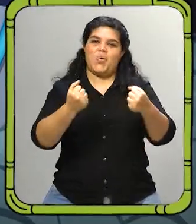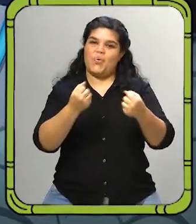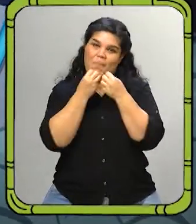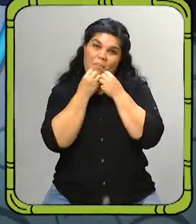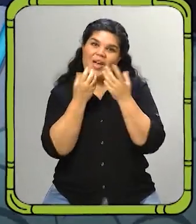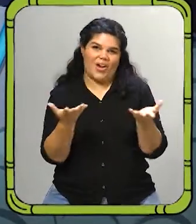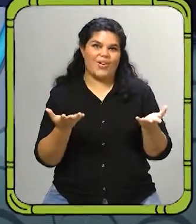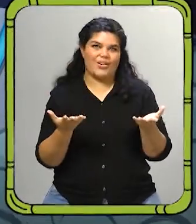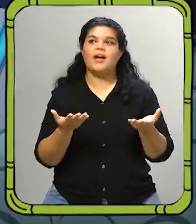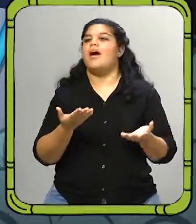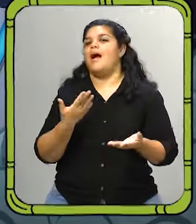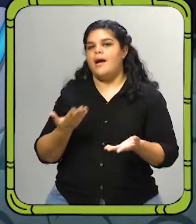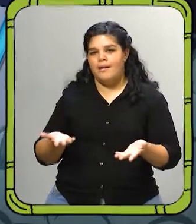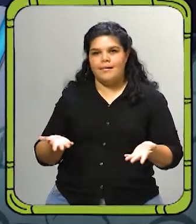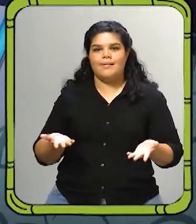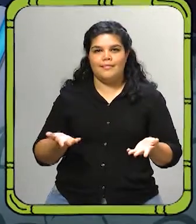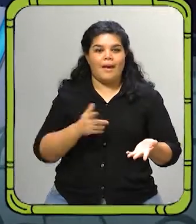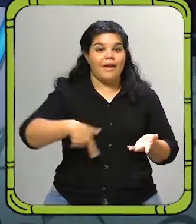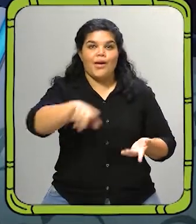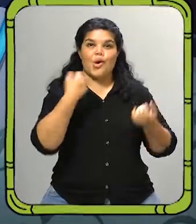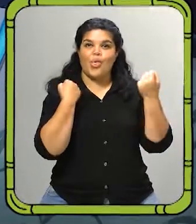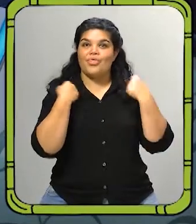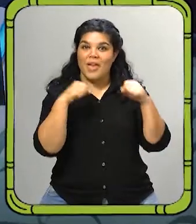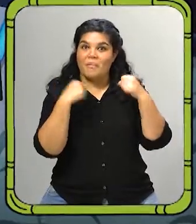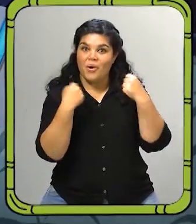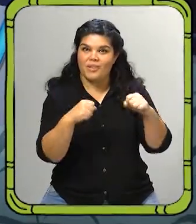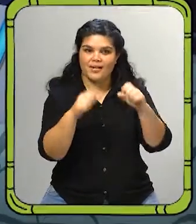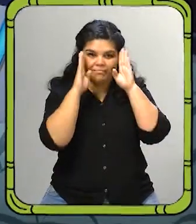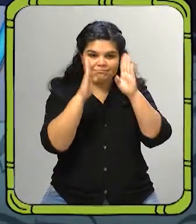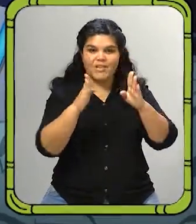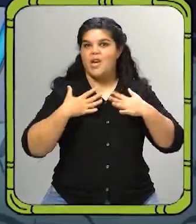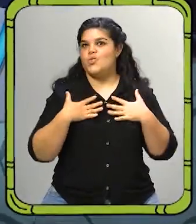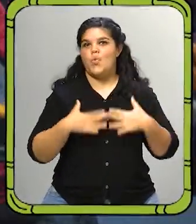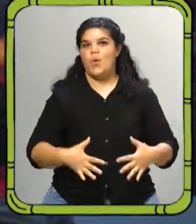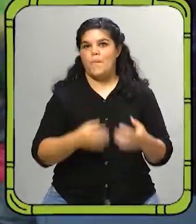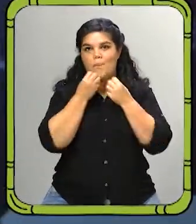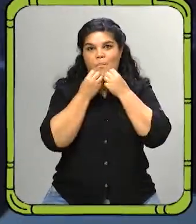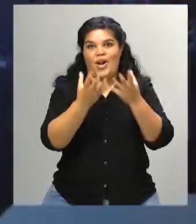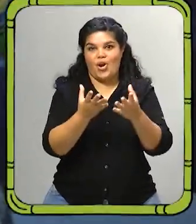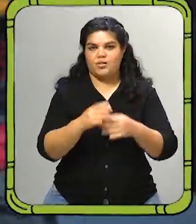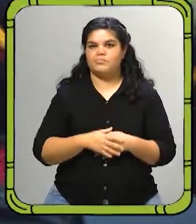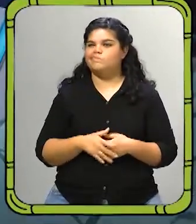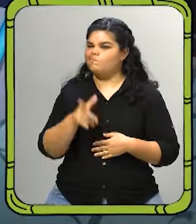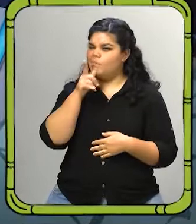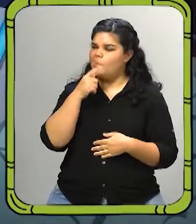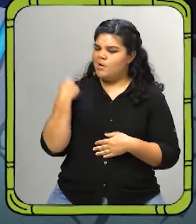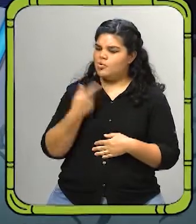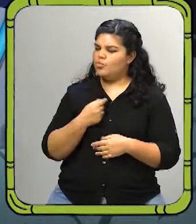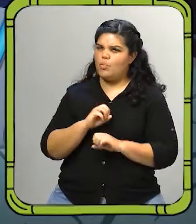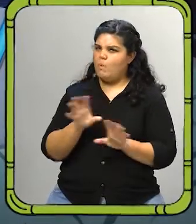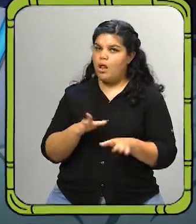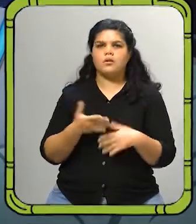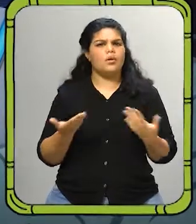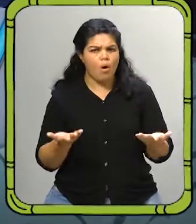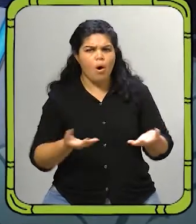que como corren, hacen todo deporte, se sienten mucho mejor. Sí, pero me parece que no nos salen muy bien. Sí, sí nos salen, porque yo vi todas las terriolimpiadas y de las